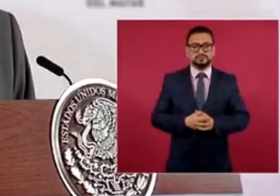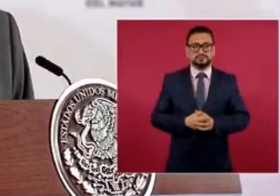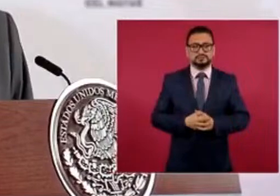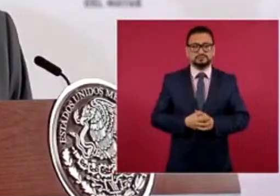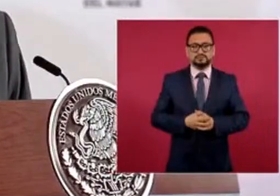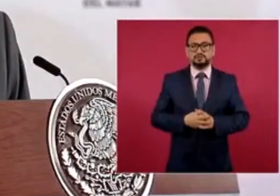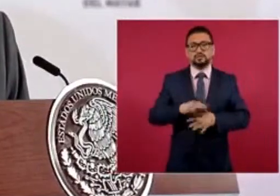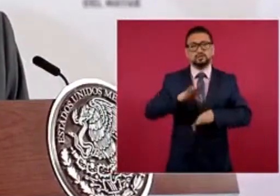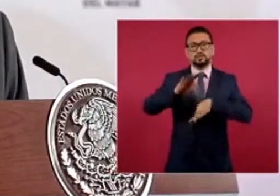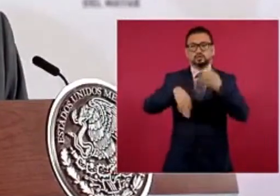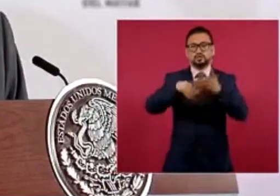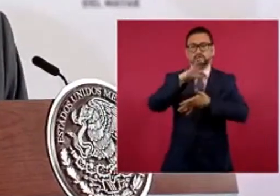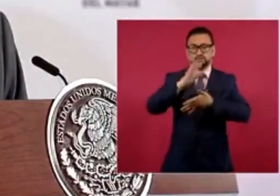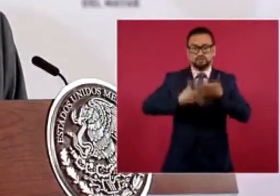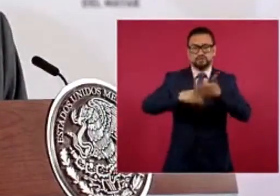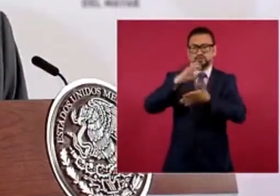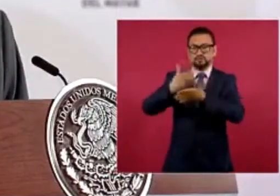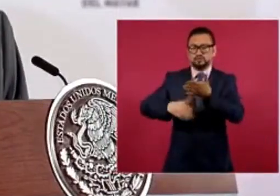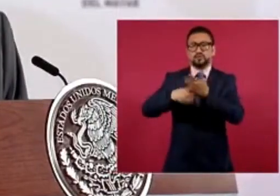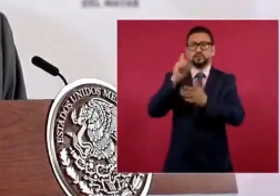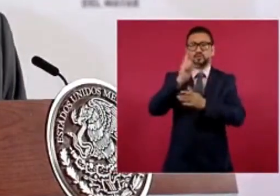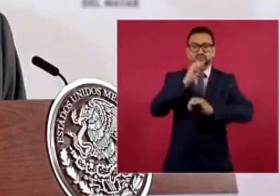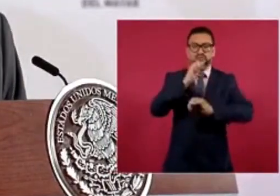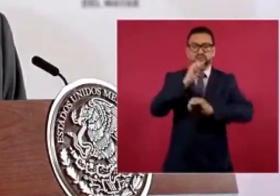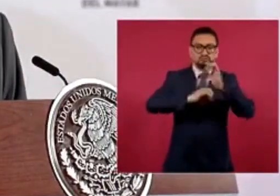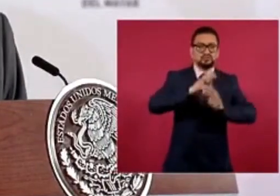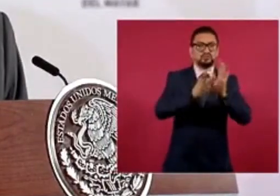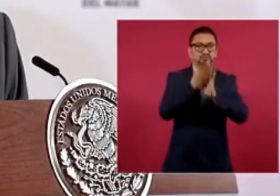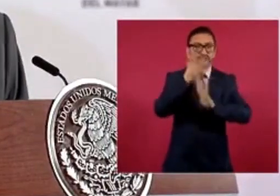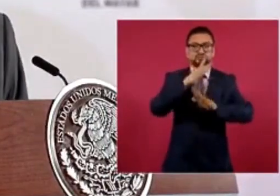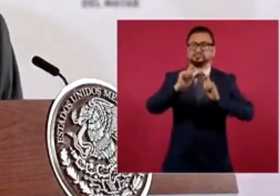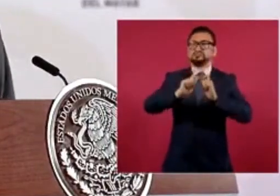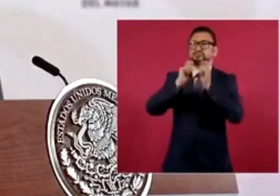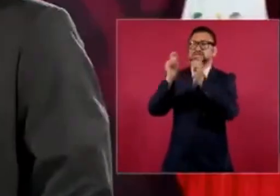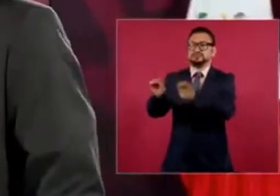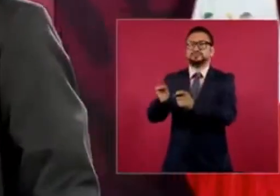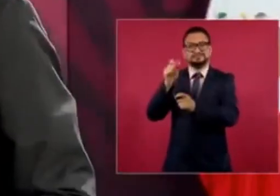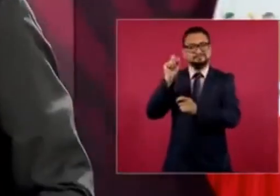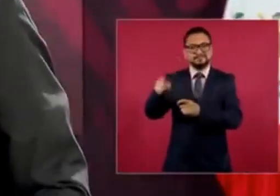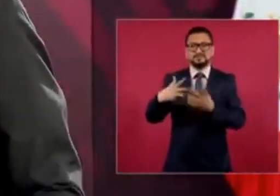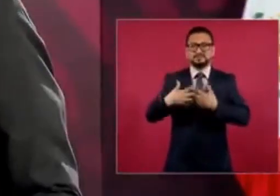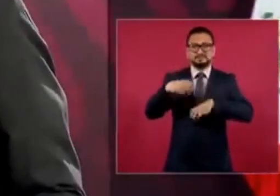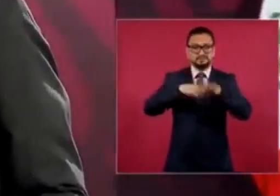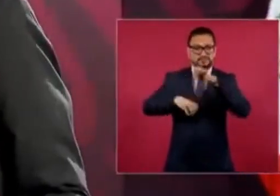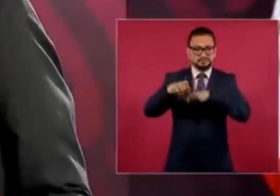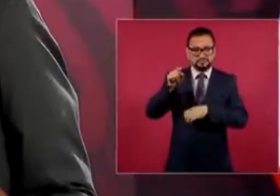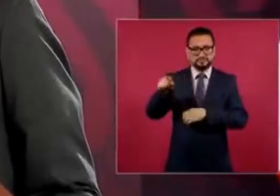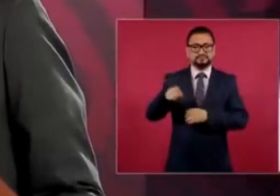todos los contratos de obra eran para esta empresa,